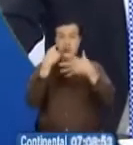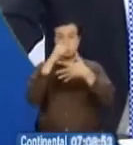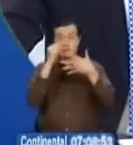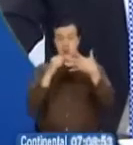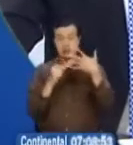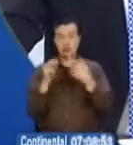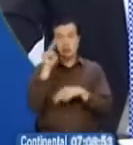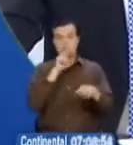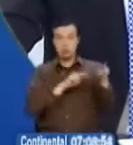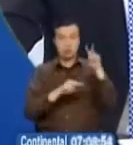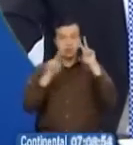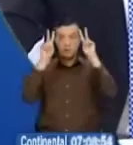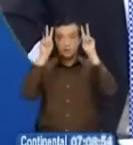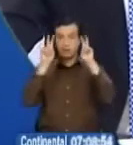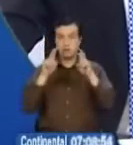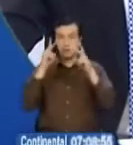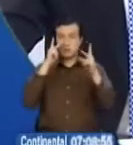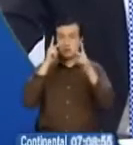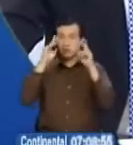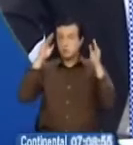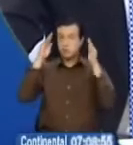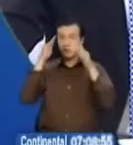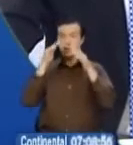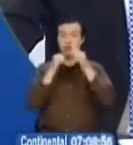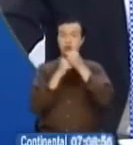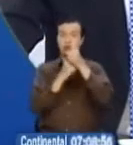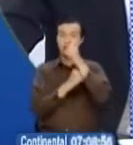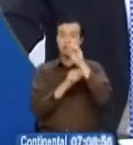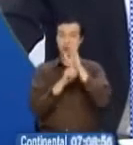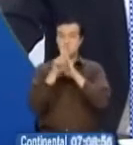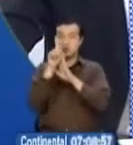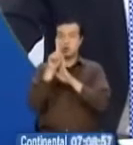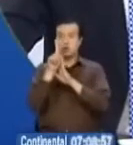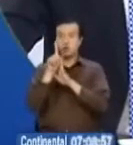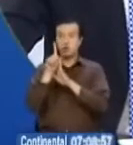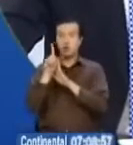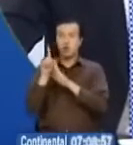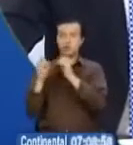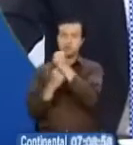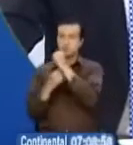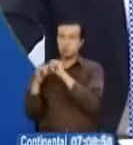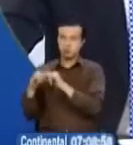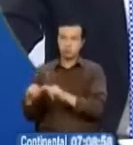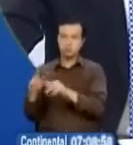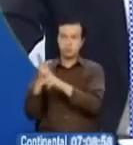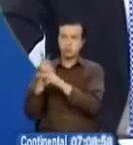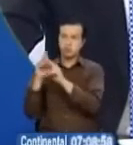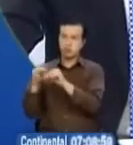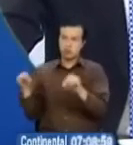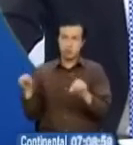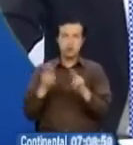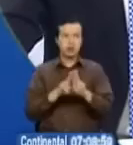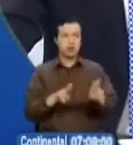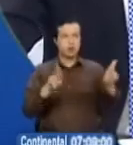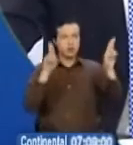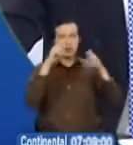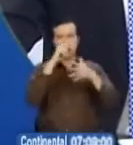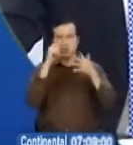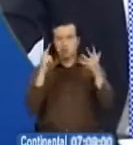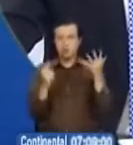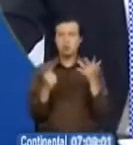que son alineadas a los Objetivos de Desarrollo Sostenible de las Naciones Unidas, océanos, agua, responsabilidad